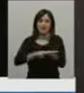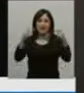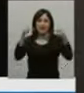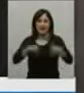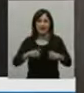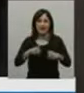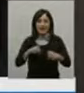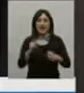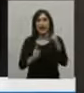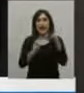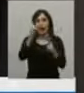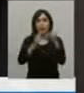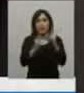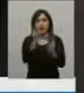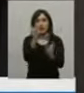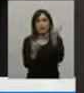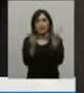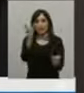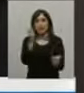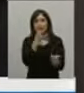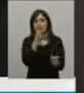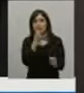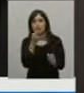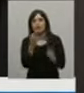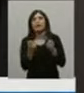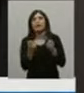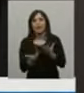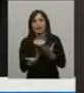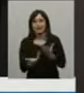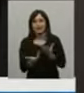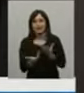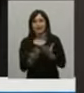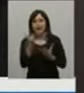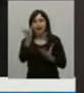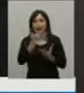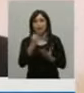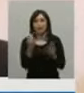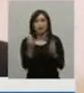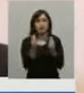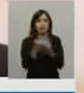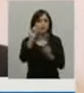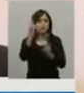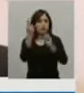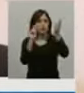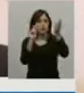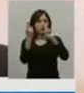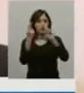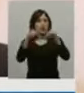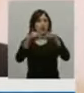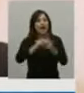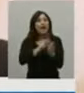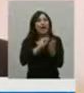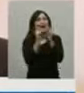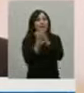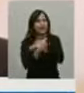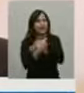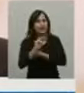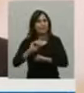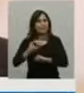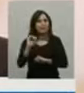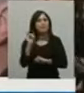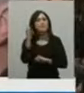gente de las cosas que no se tiene que morir, de tratar de tener nuestros hospitales que sean hospitales de punta como en cualquier lugar del mundo, y que la gente de